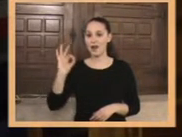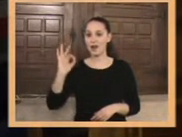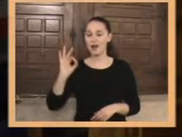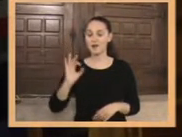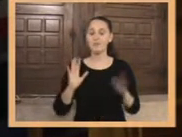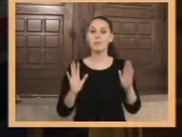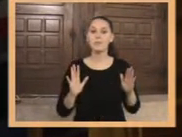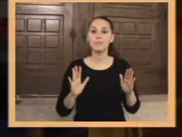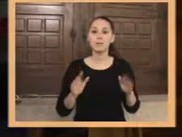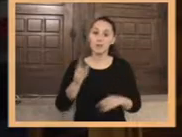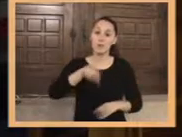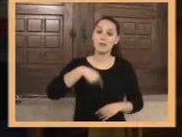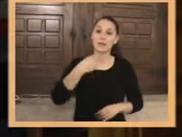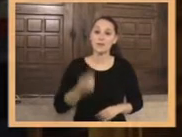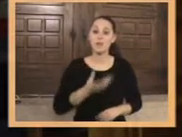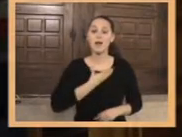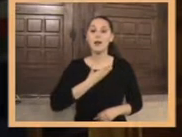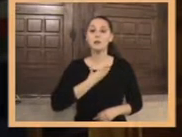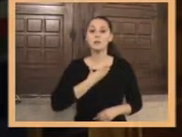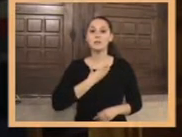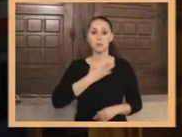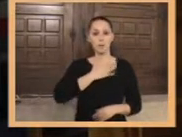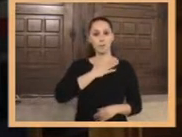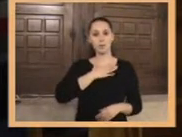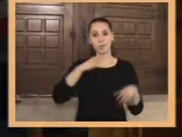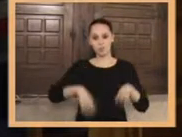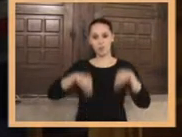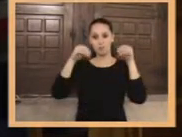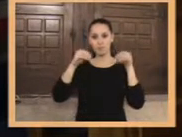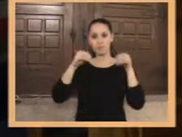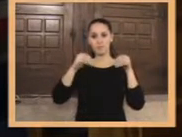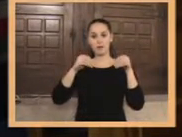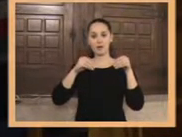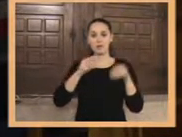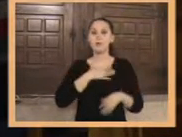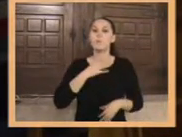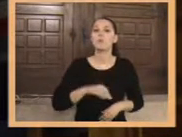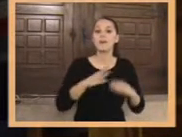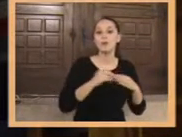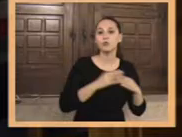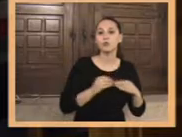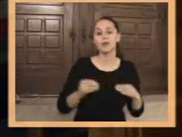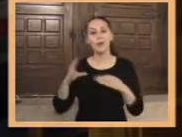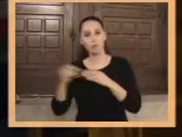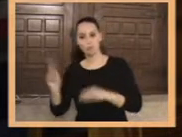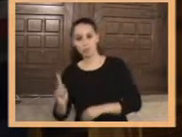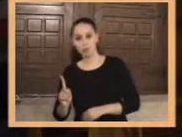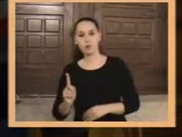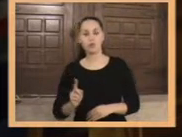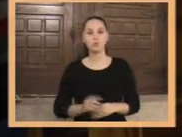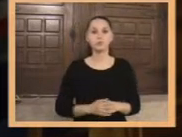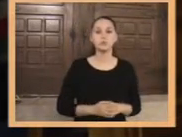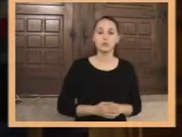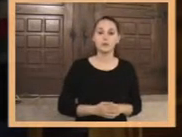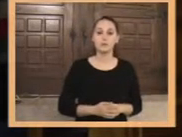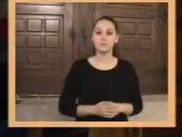Pero que una vez en nuestro poder podía ser archivo o no podía ser archivo. El Grupo Socialista ha consultado a los técnicos